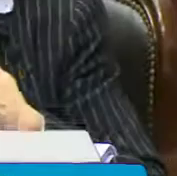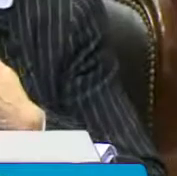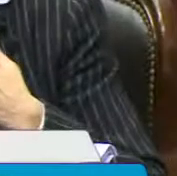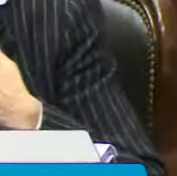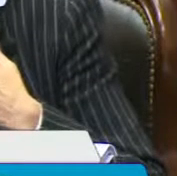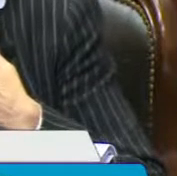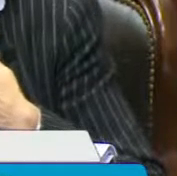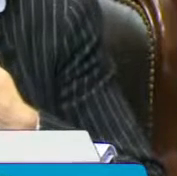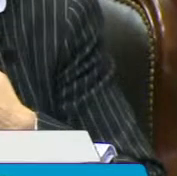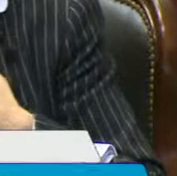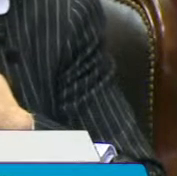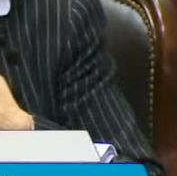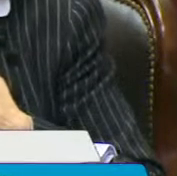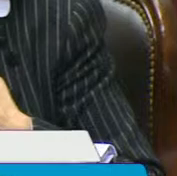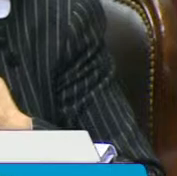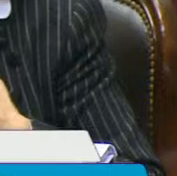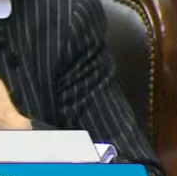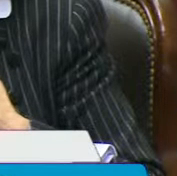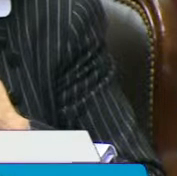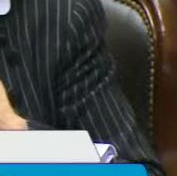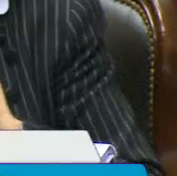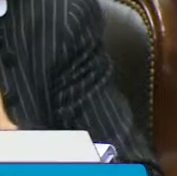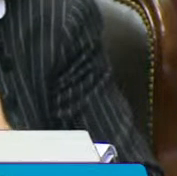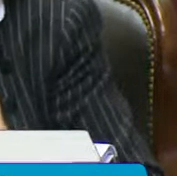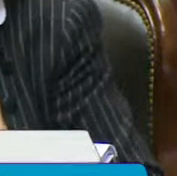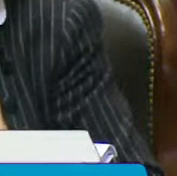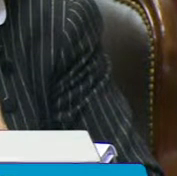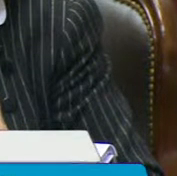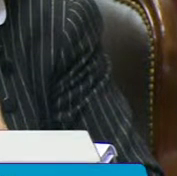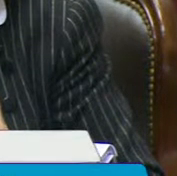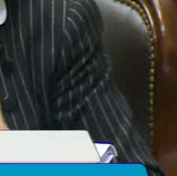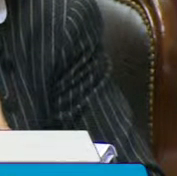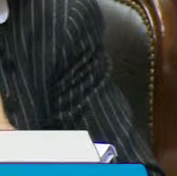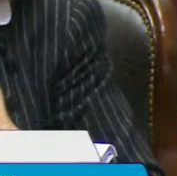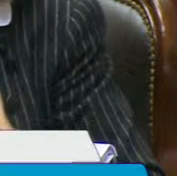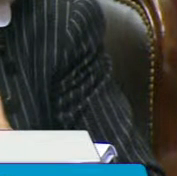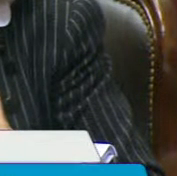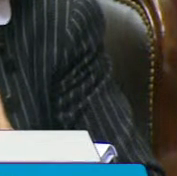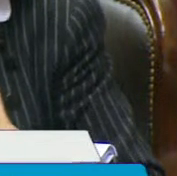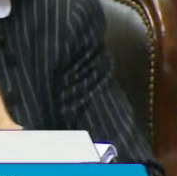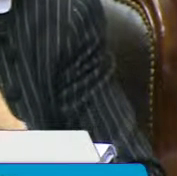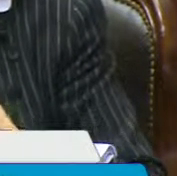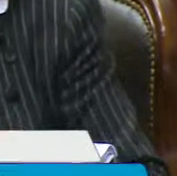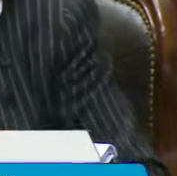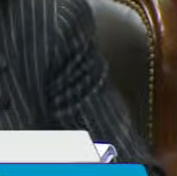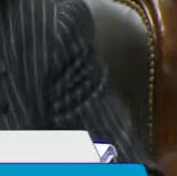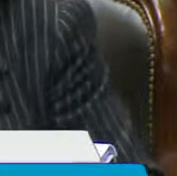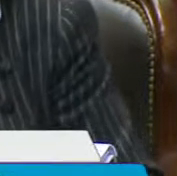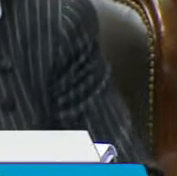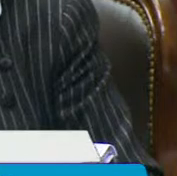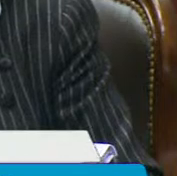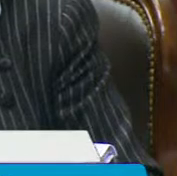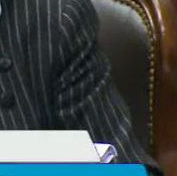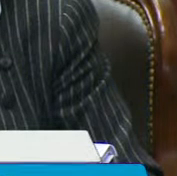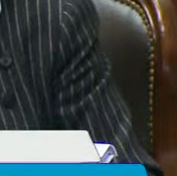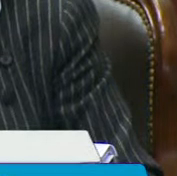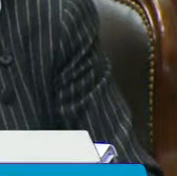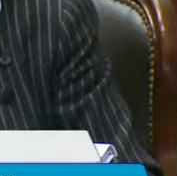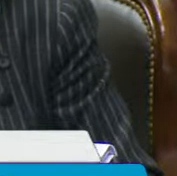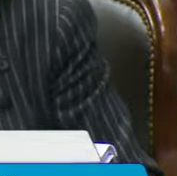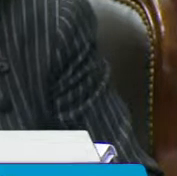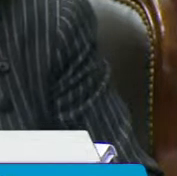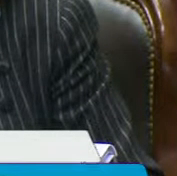designaciones. Ciertamente no lo tenemos. Pero también es cierto que en el Ministerio Público de la Defensa no tenemos uno por cada una